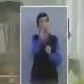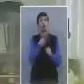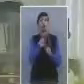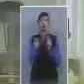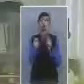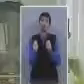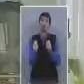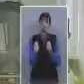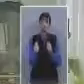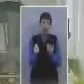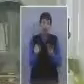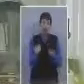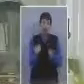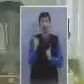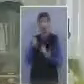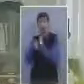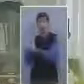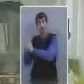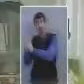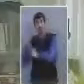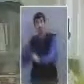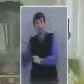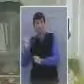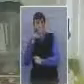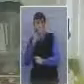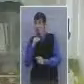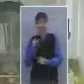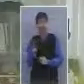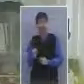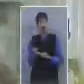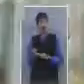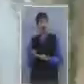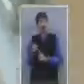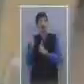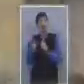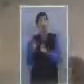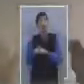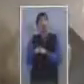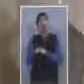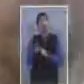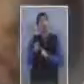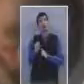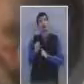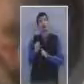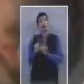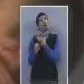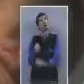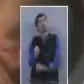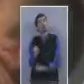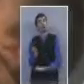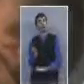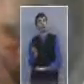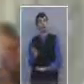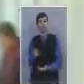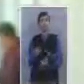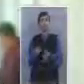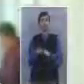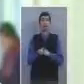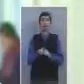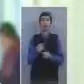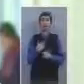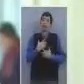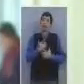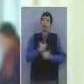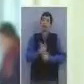porque acá no todos tienen leche materna. No, a muchas se les corta. Es angustiante no poder darle la leche a tu